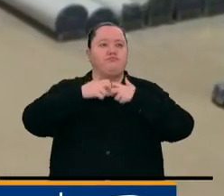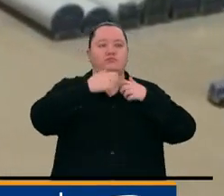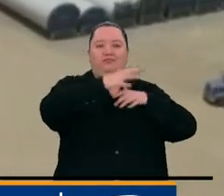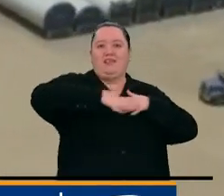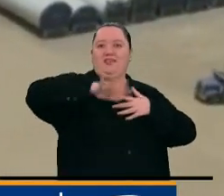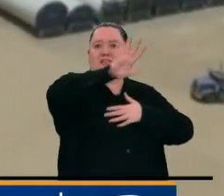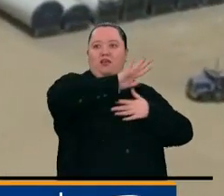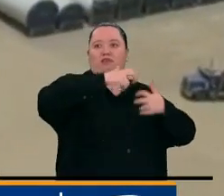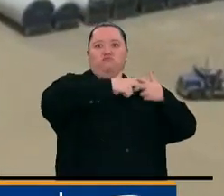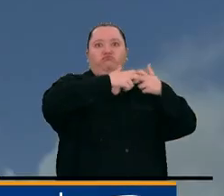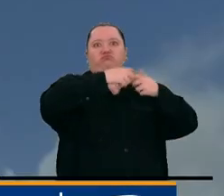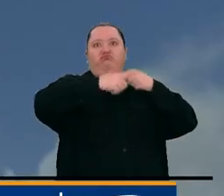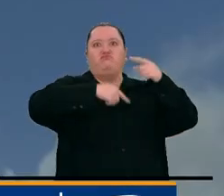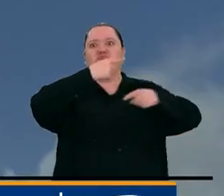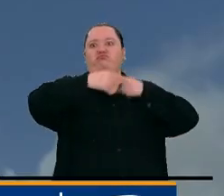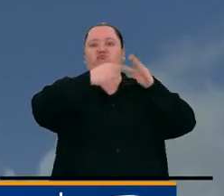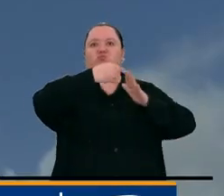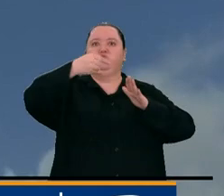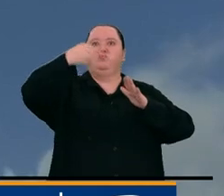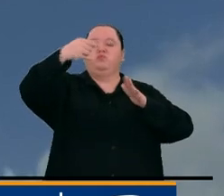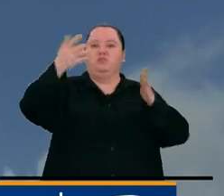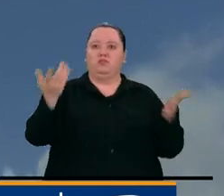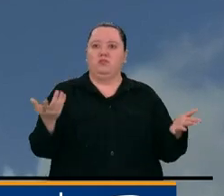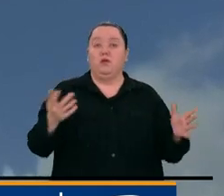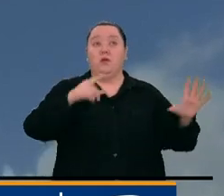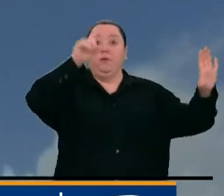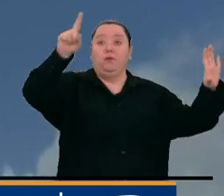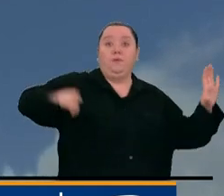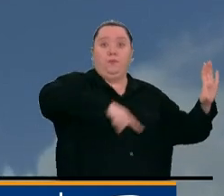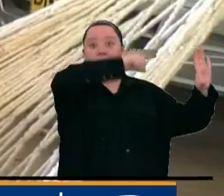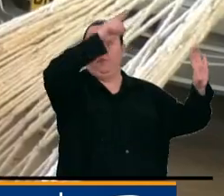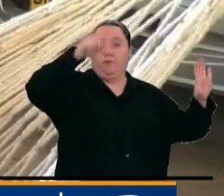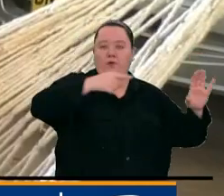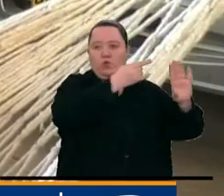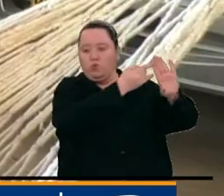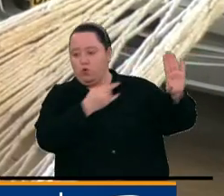departamento. Habiendo energía biológica y aquí